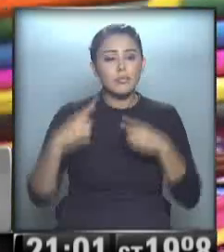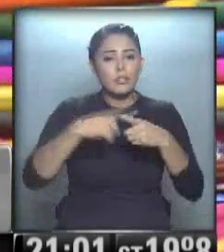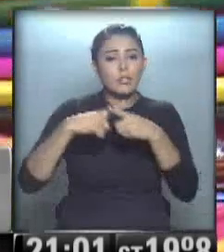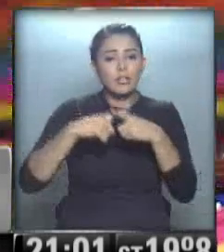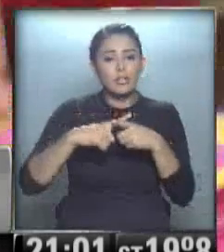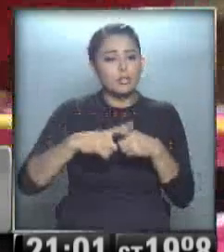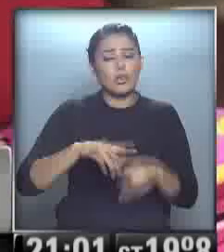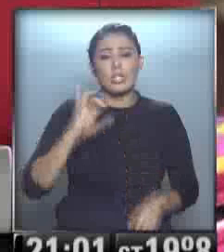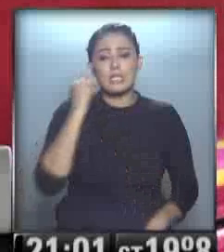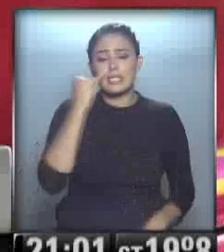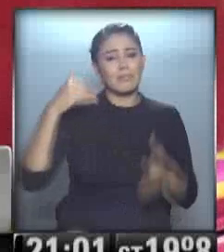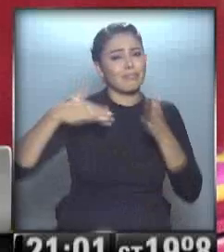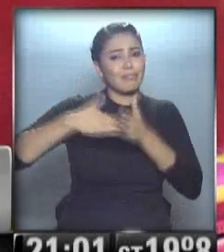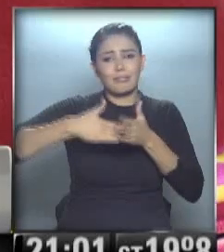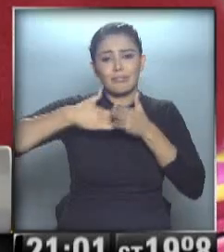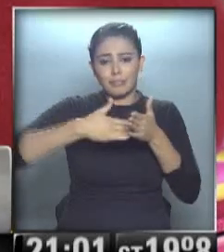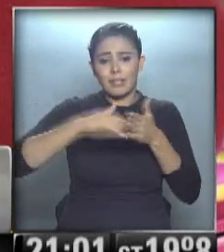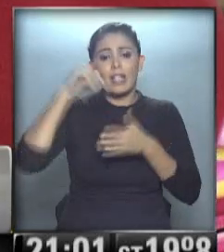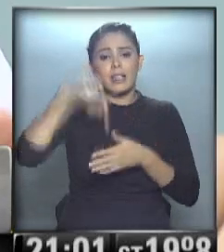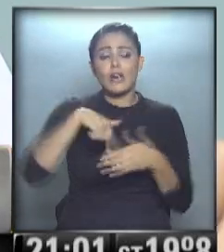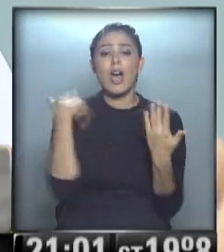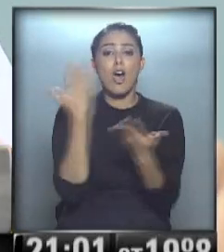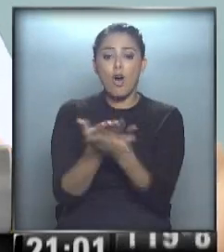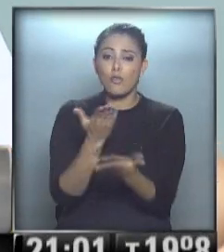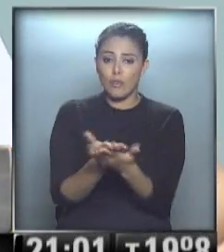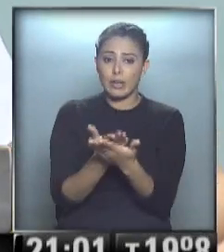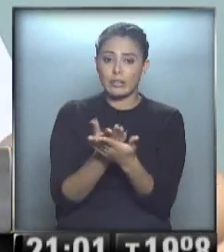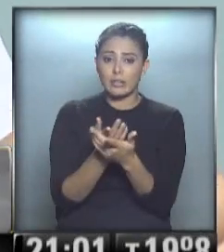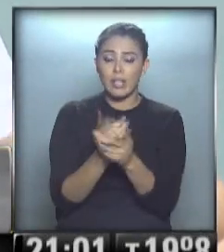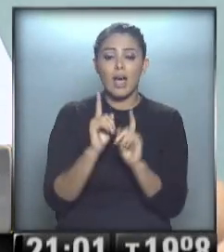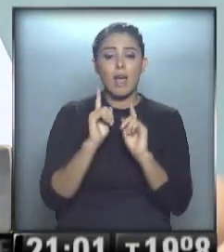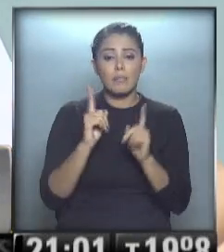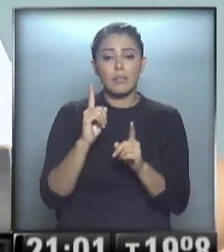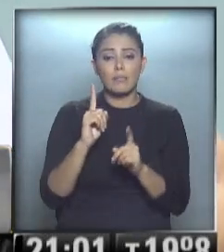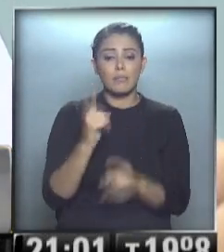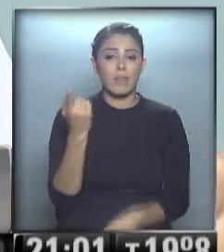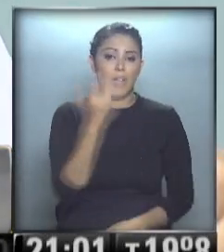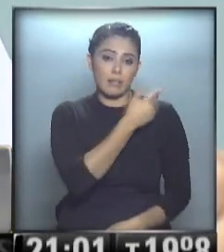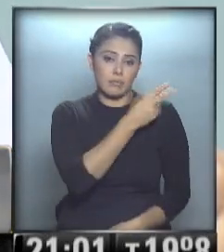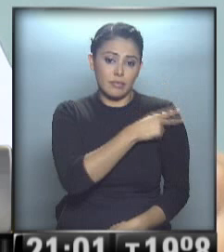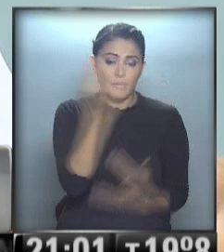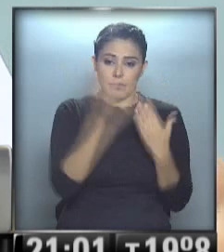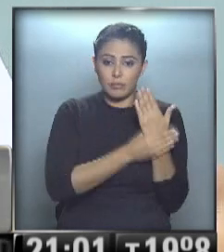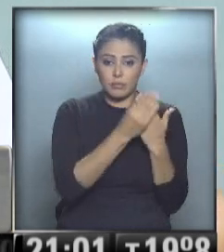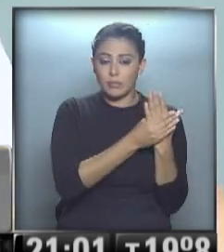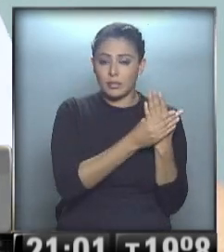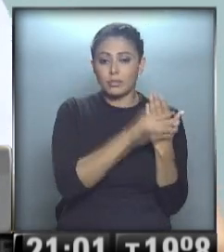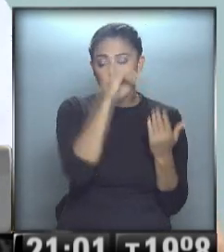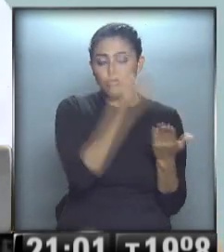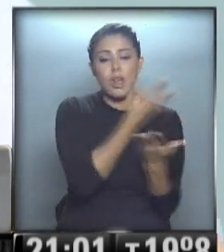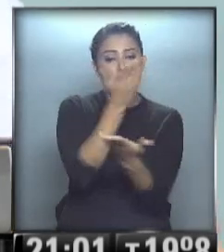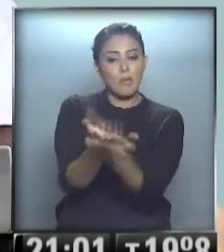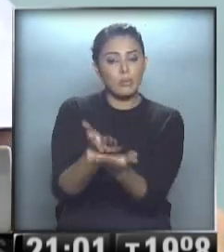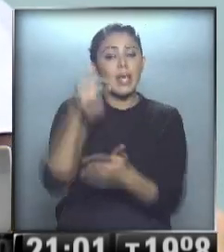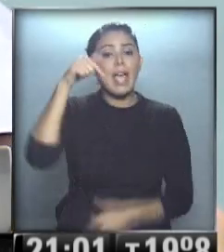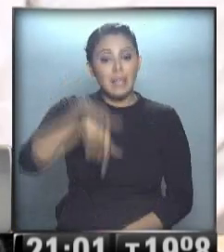negociaciones estaban totalmente trabadas y vino una oferta por parte de la jefatura de gabinete del gobierno nacional